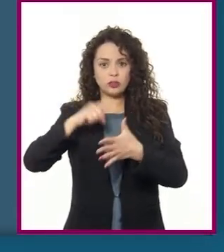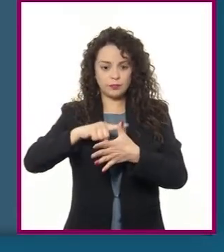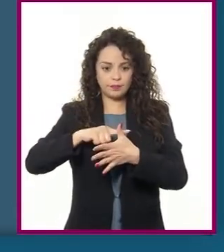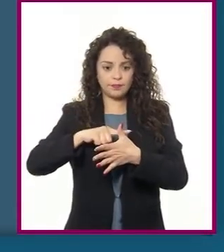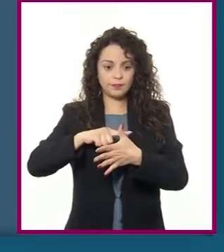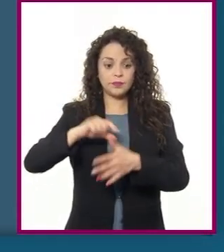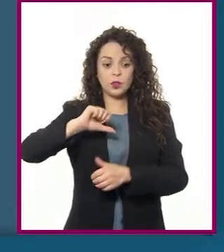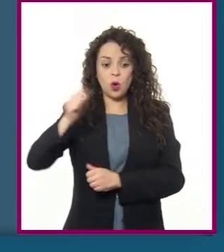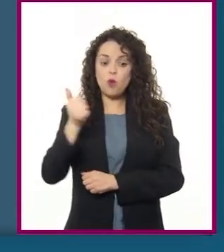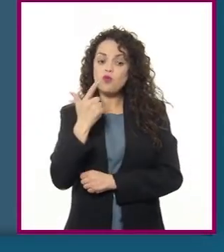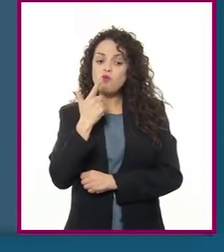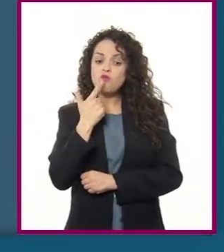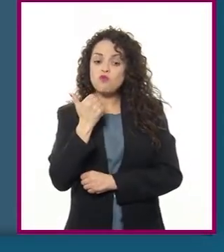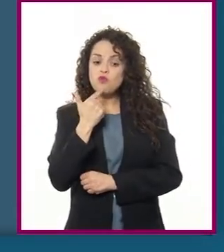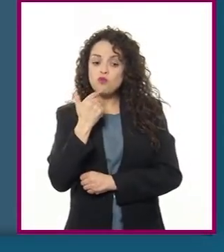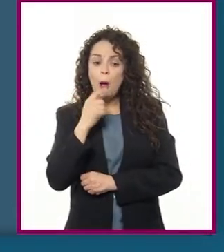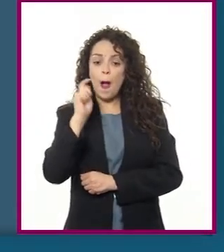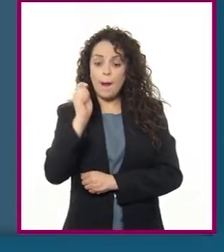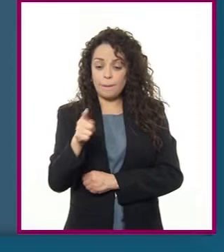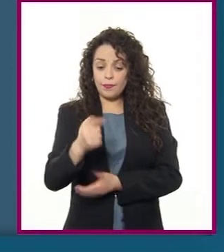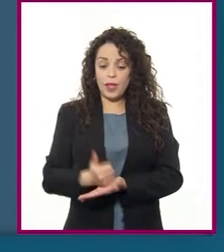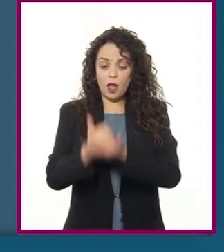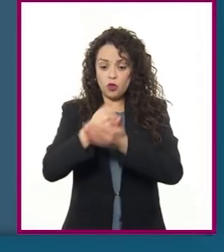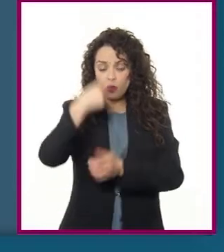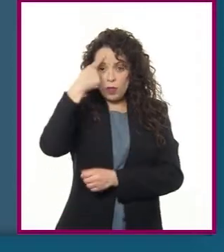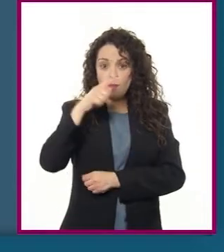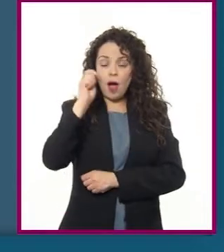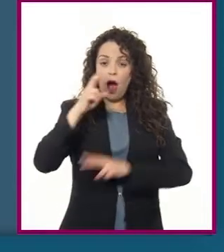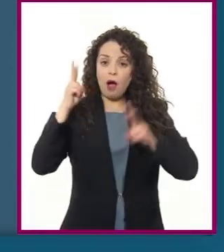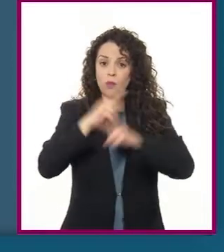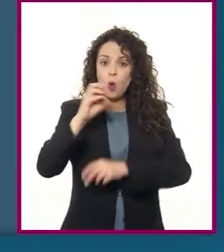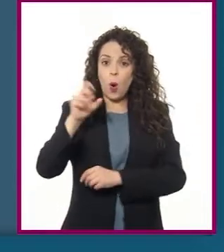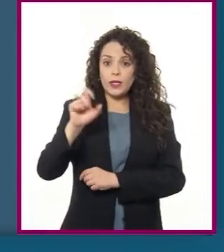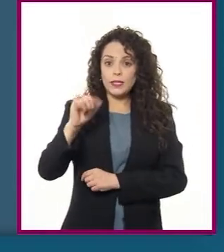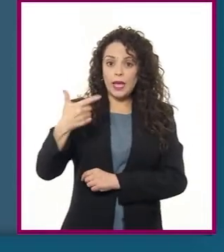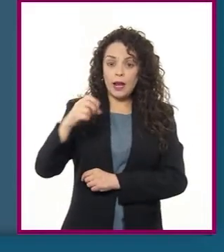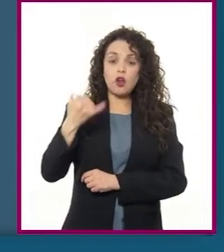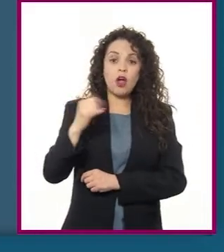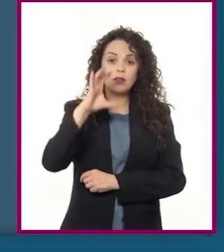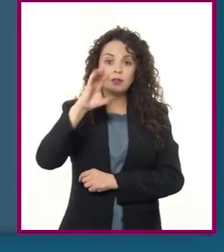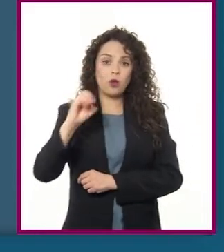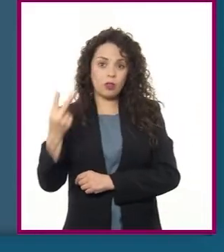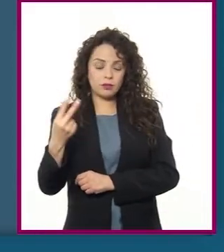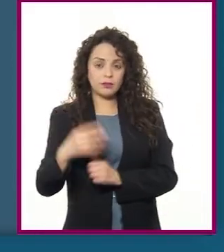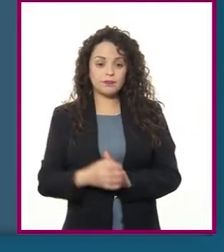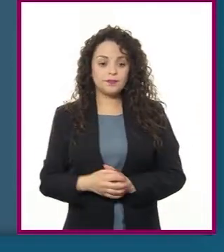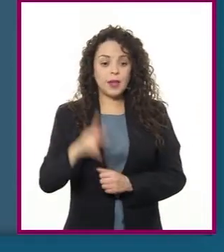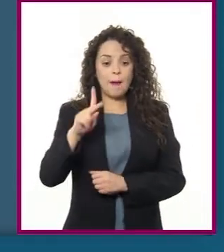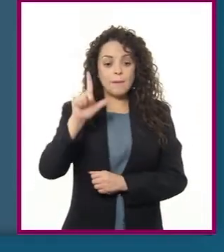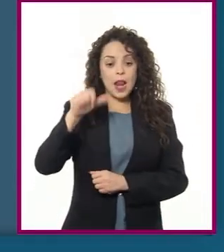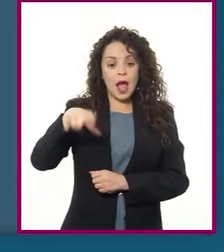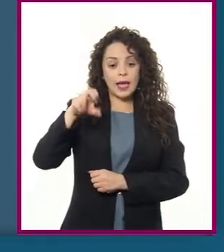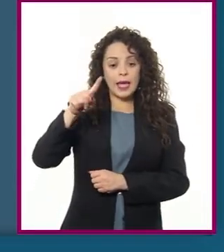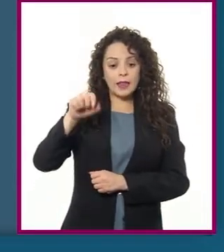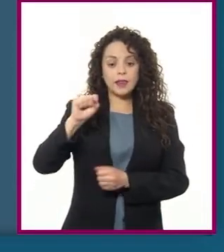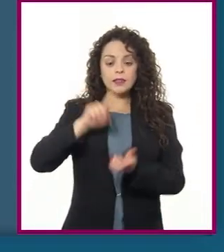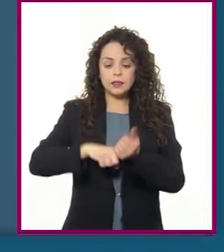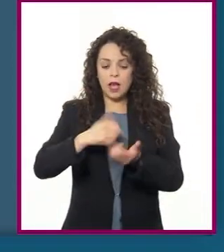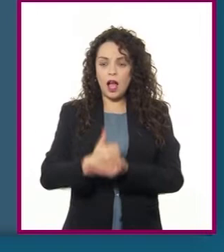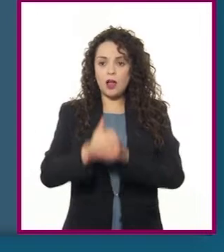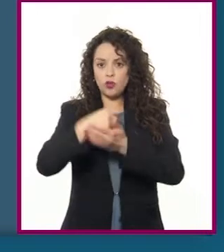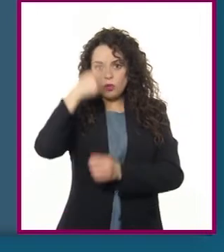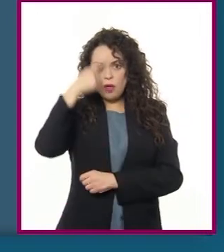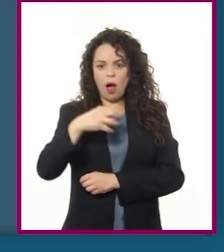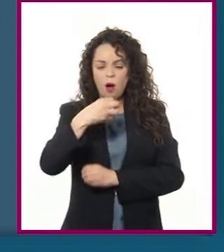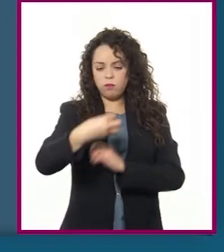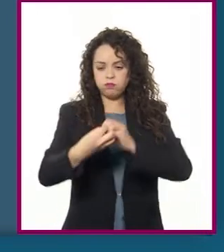rojos, que son los encargados de transportar el oxígeno y el dióxido de carbono. Las plaquetas, que son las encargadas de la coagulación de la sangre,